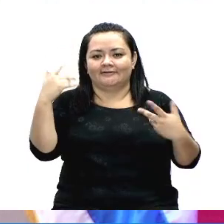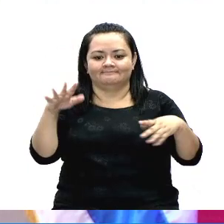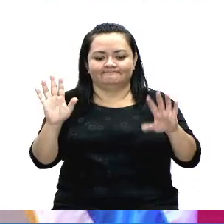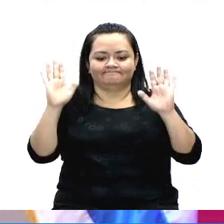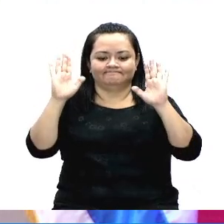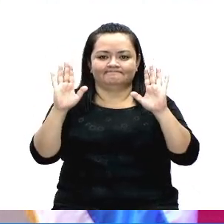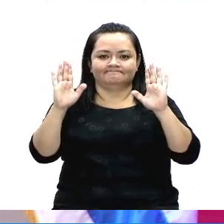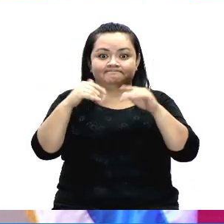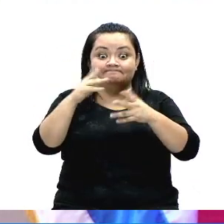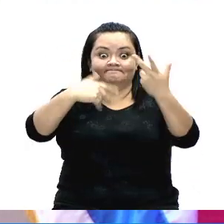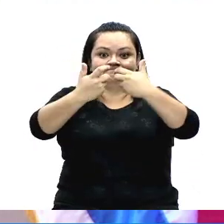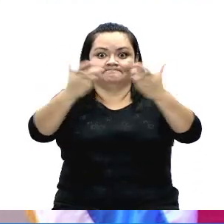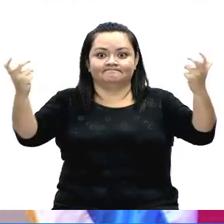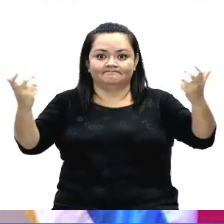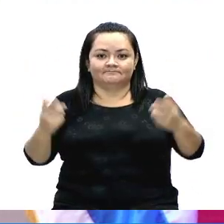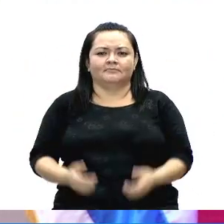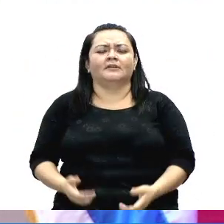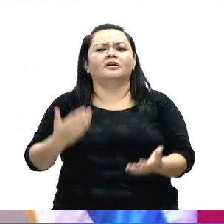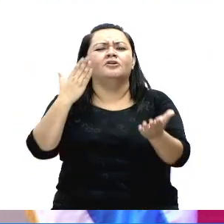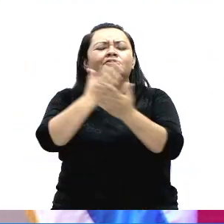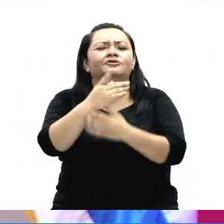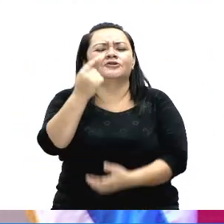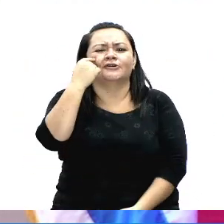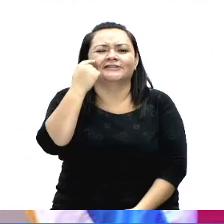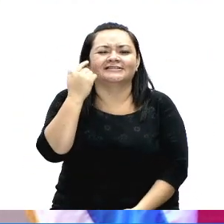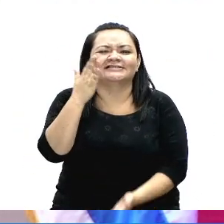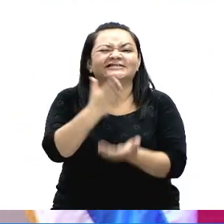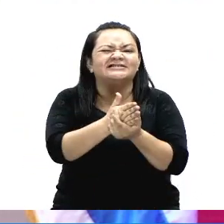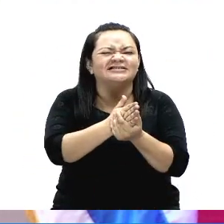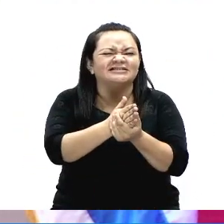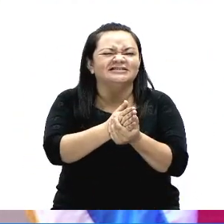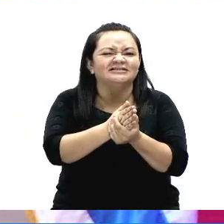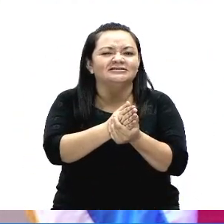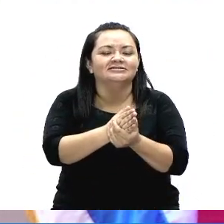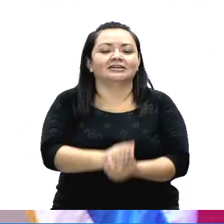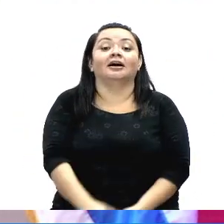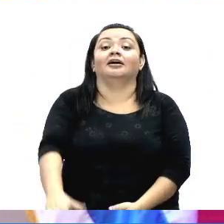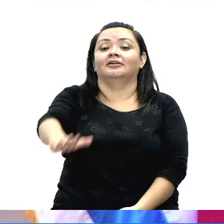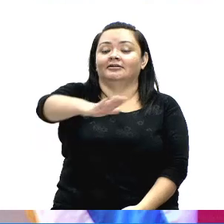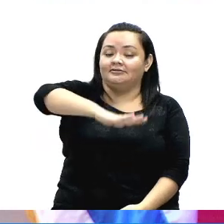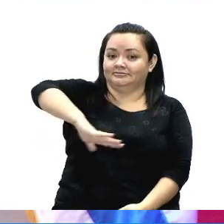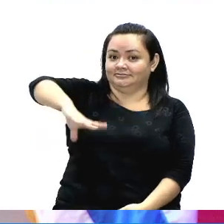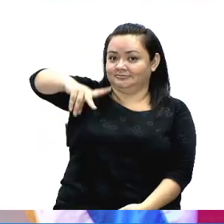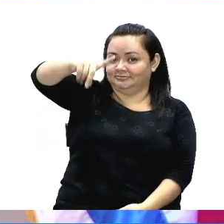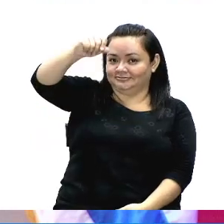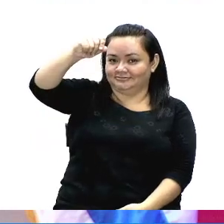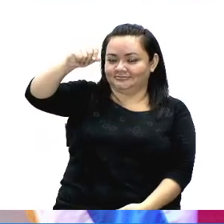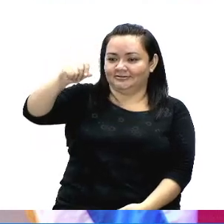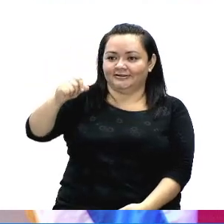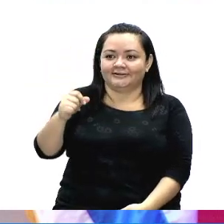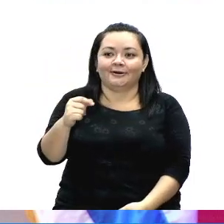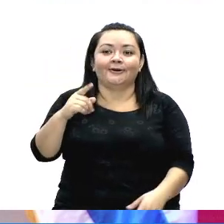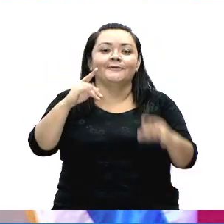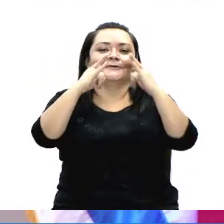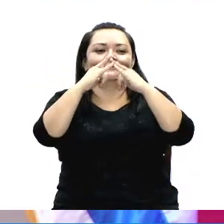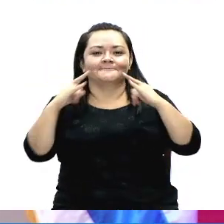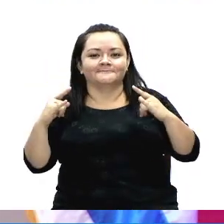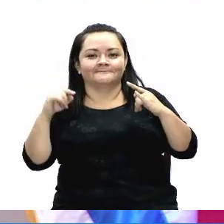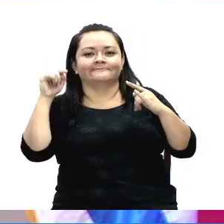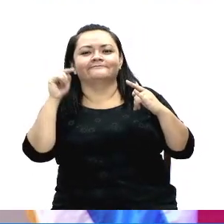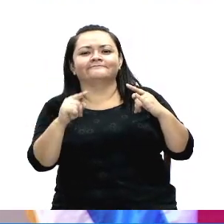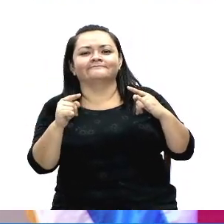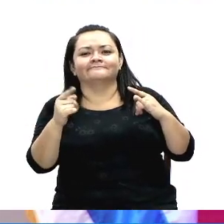mar llegaron al de mira donde a través dice donde llegaron a mano al desierto y acamparon en donde